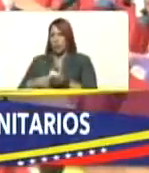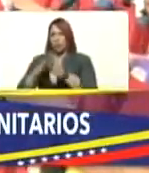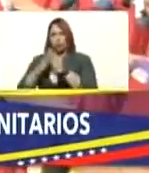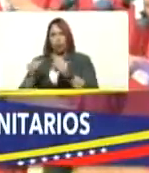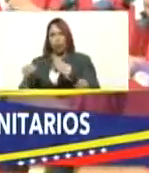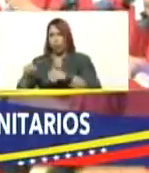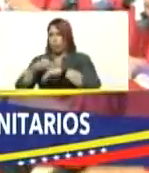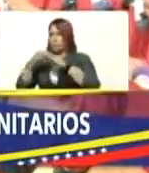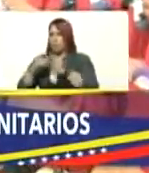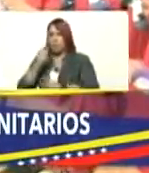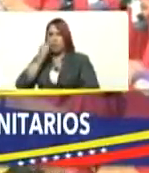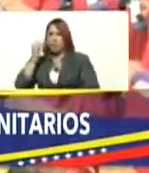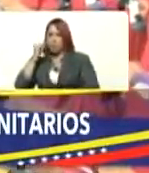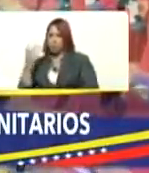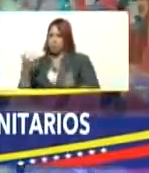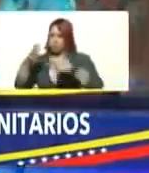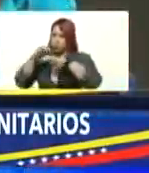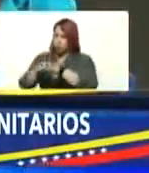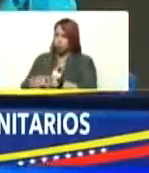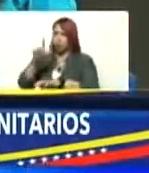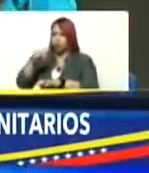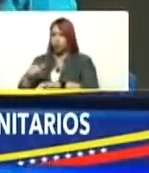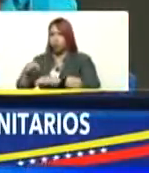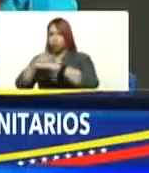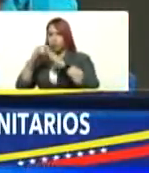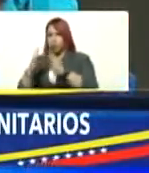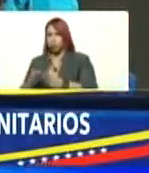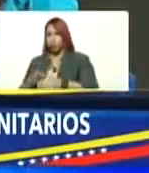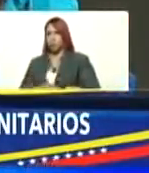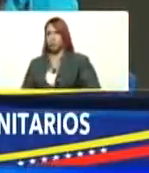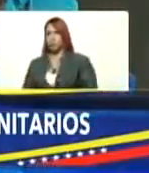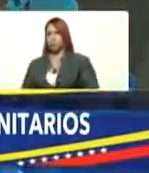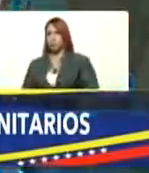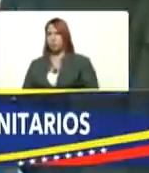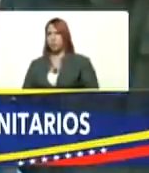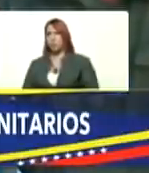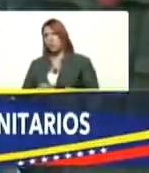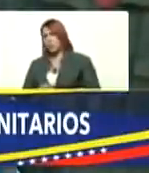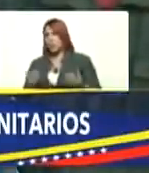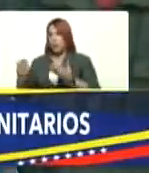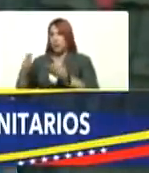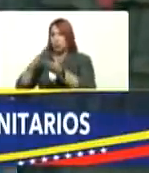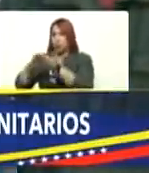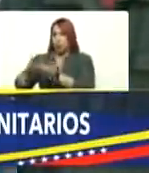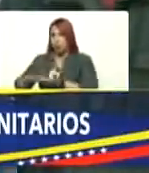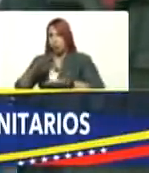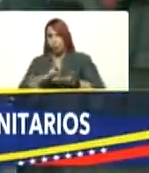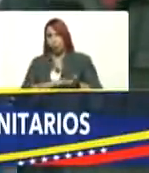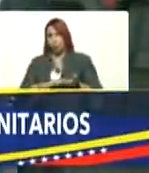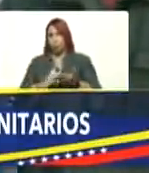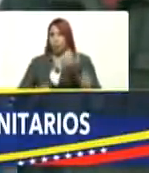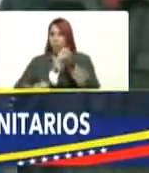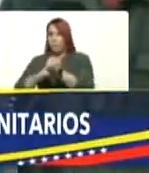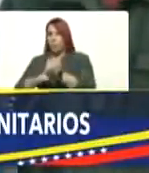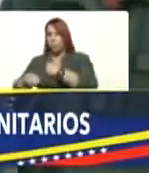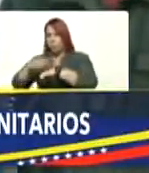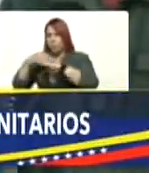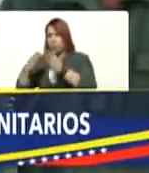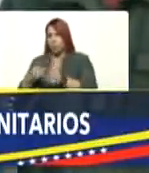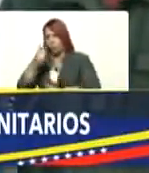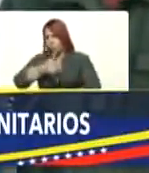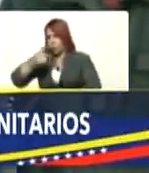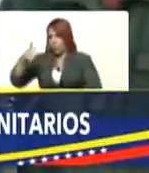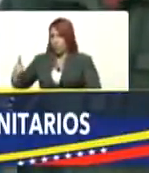los ministros, articulamos con los ministros y nos llevamos las soluciones también, el apoyo de cada ministro. En